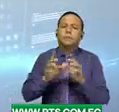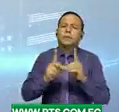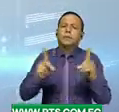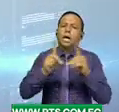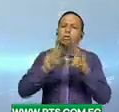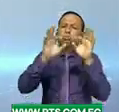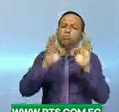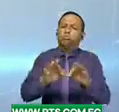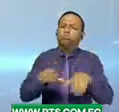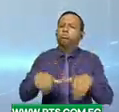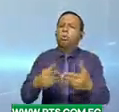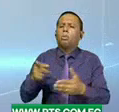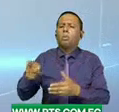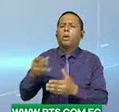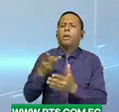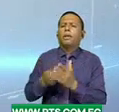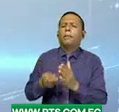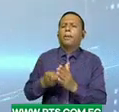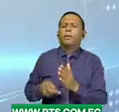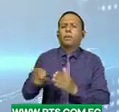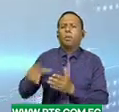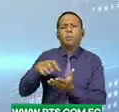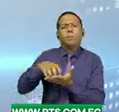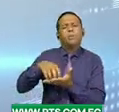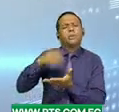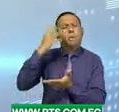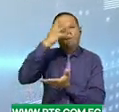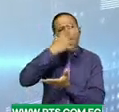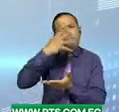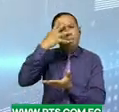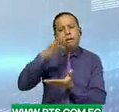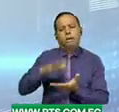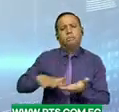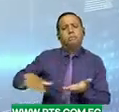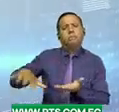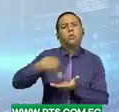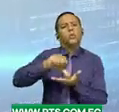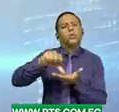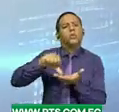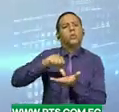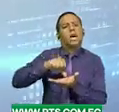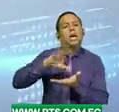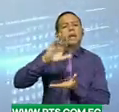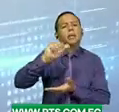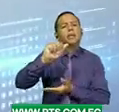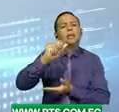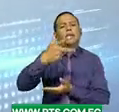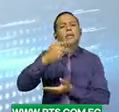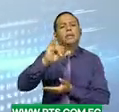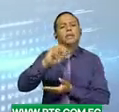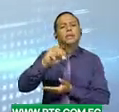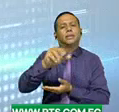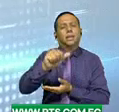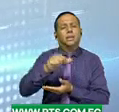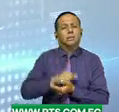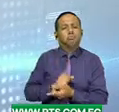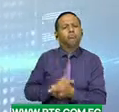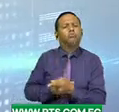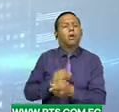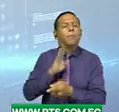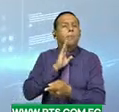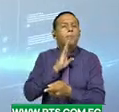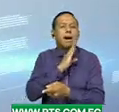que ha sucedido ahí en la provincia de Esmeralda, en la localidad, en la ciudad de Tachina, en un nightclub donde